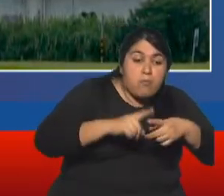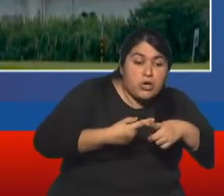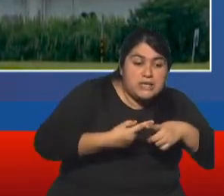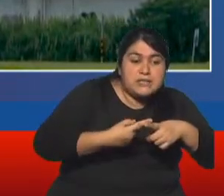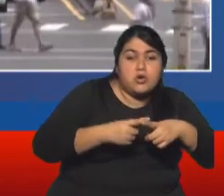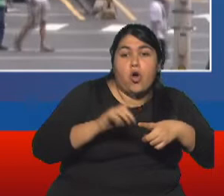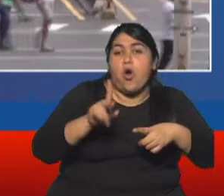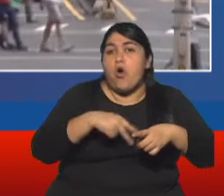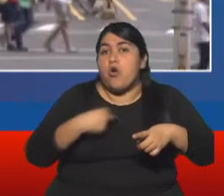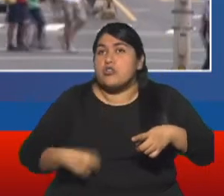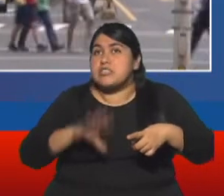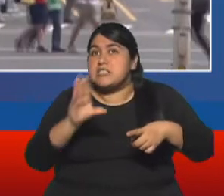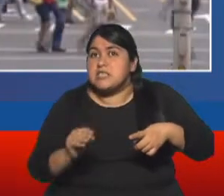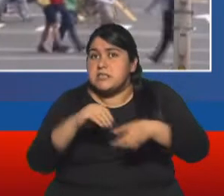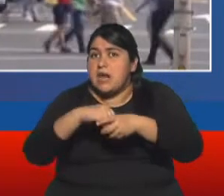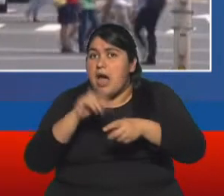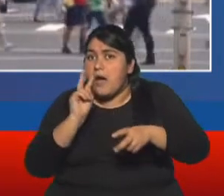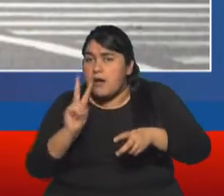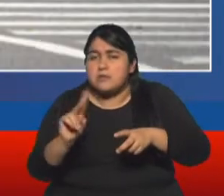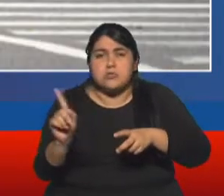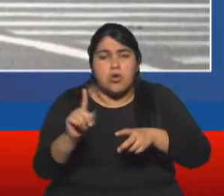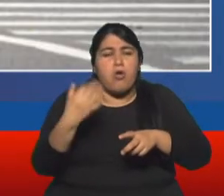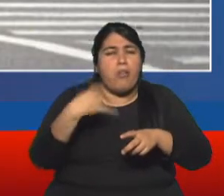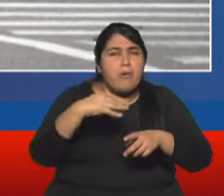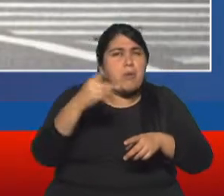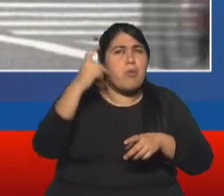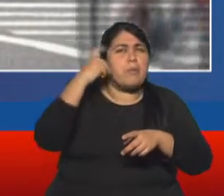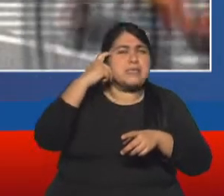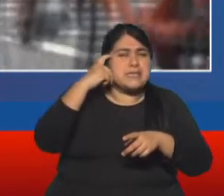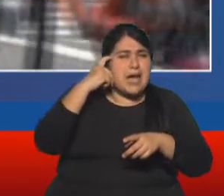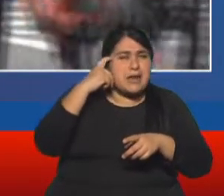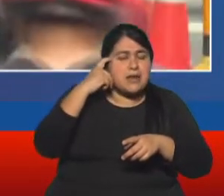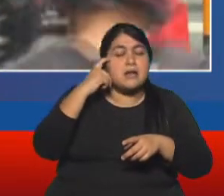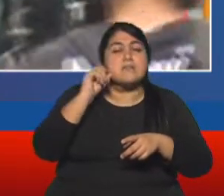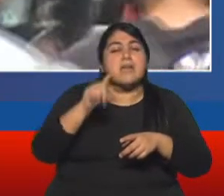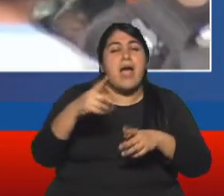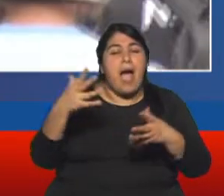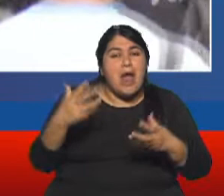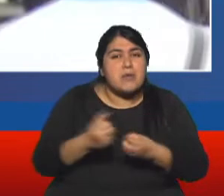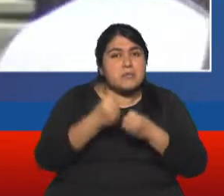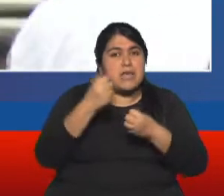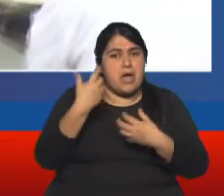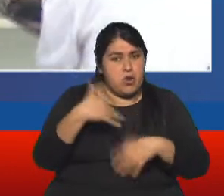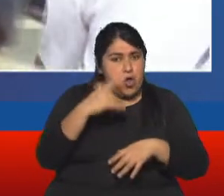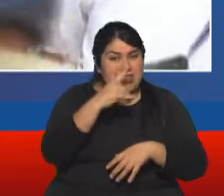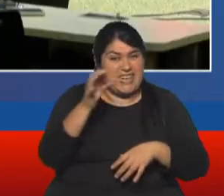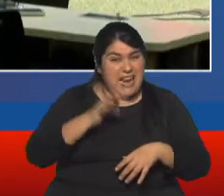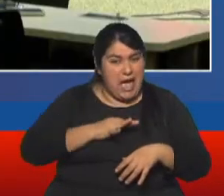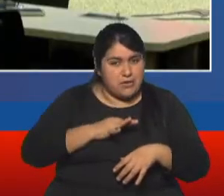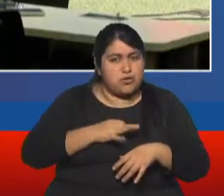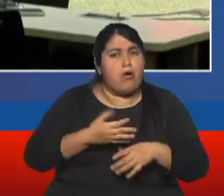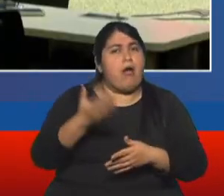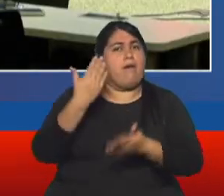moderna. Siempre tenemos que recordar, me parece, es importante, en estos aniversarios de larga data, 100 años, que hay una perspectiva